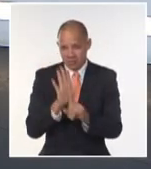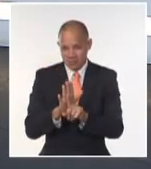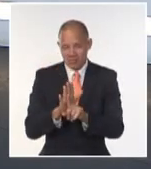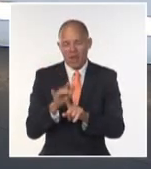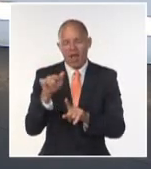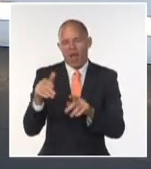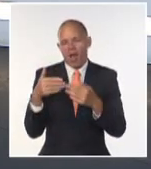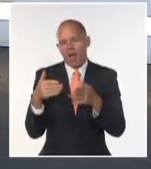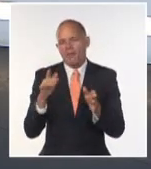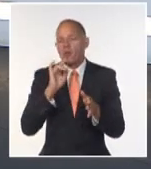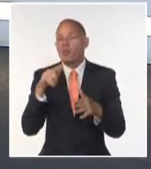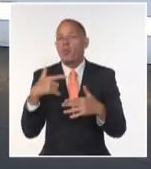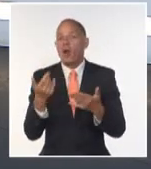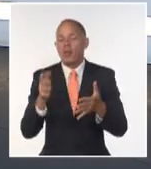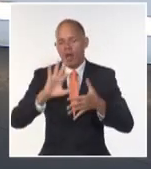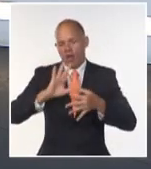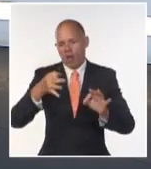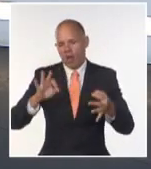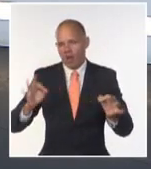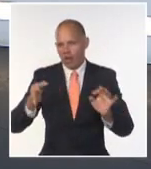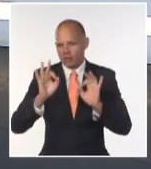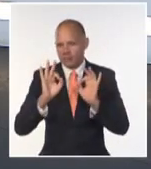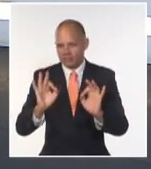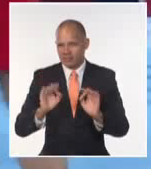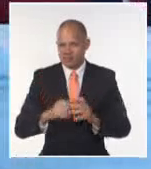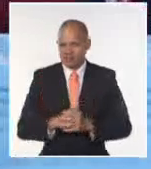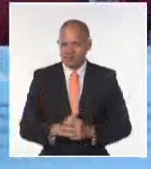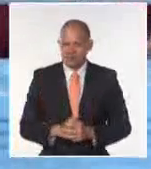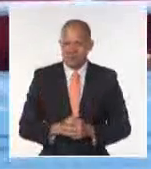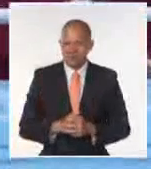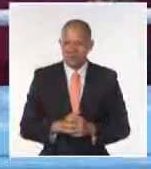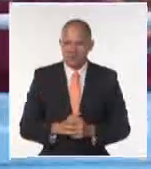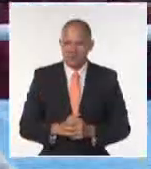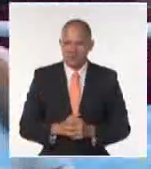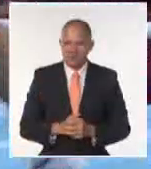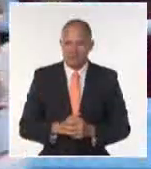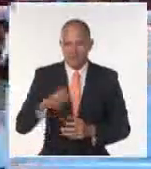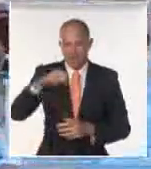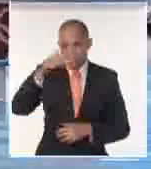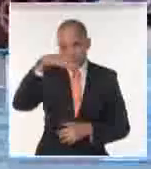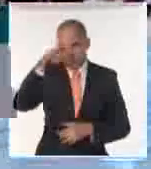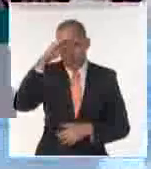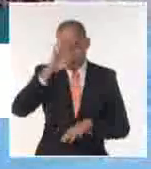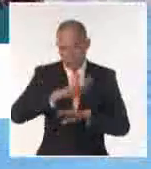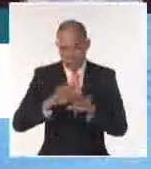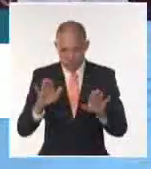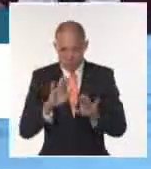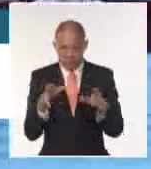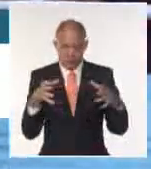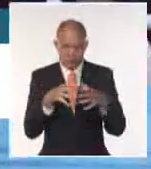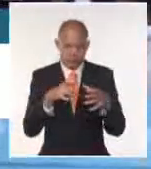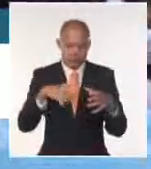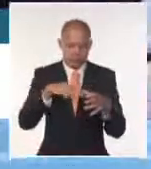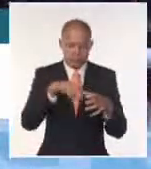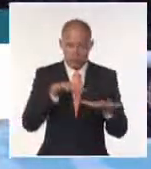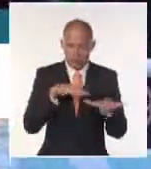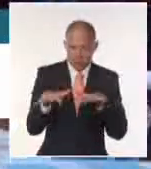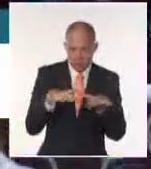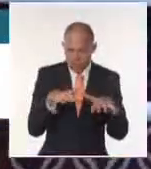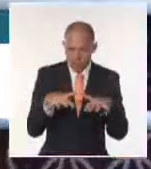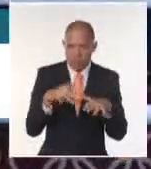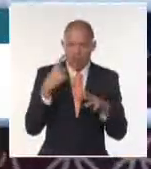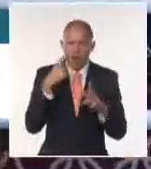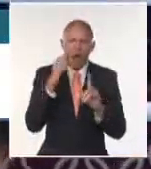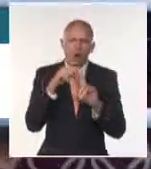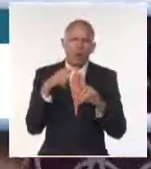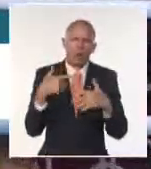multideportivos más importantes del cuatrienio nuestro país se ha propuesto como ya se ha dicho en otras oportunidades